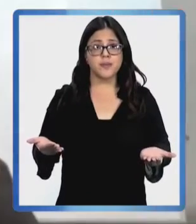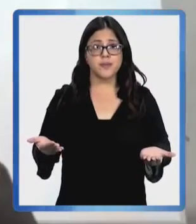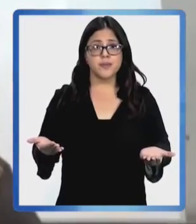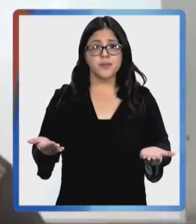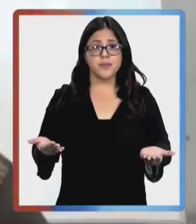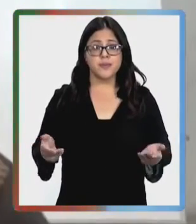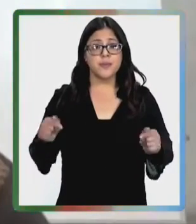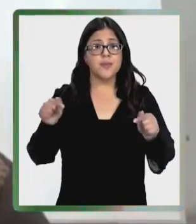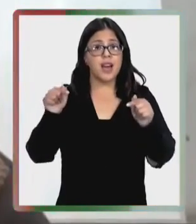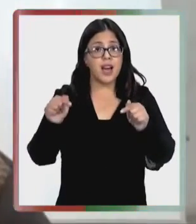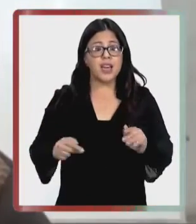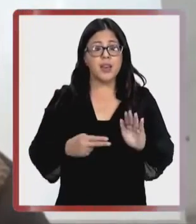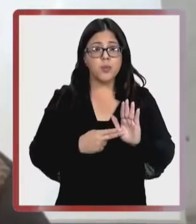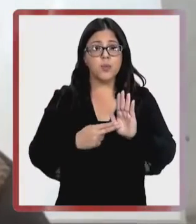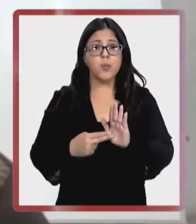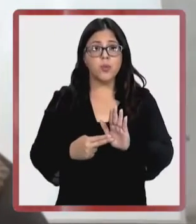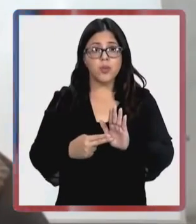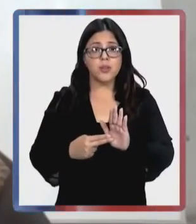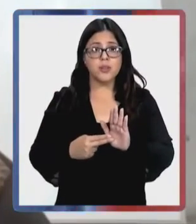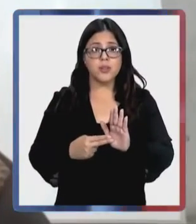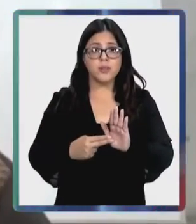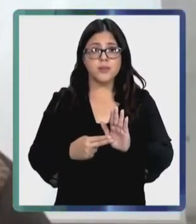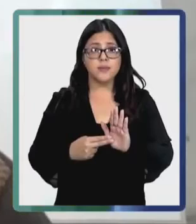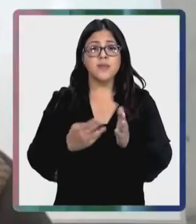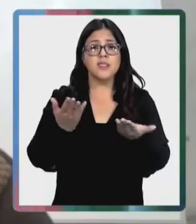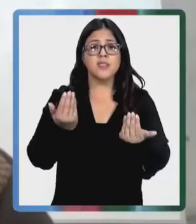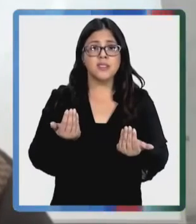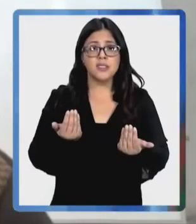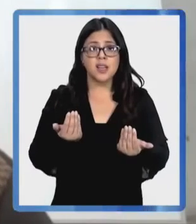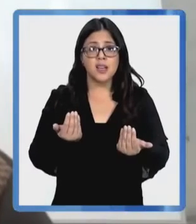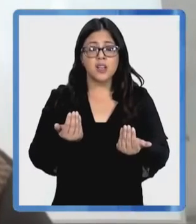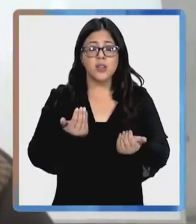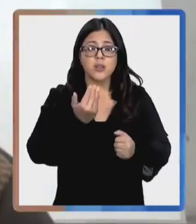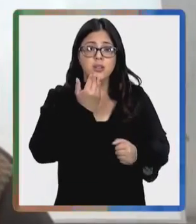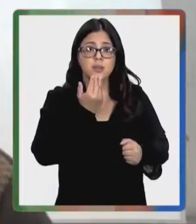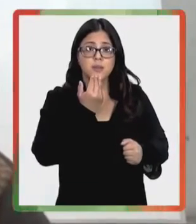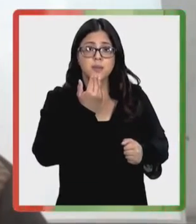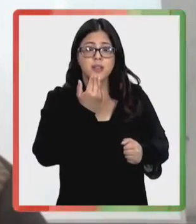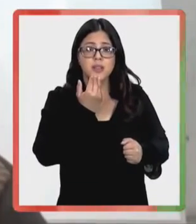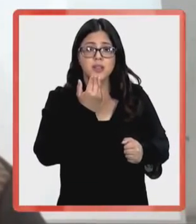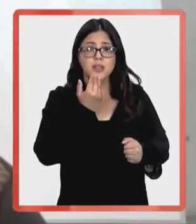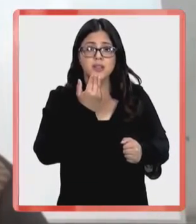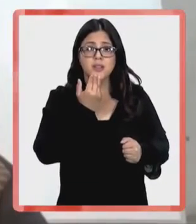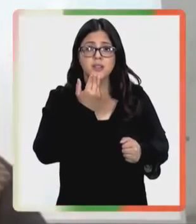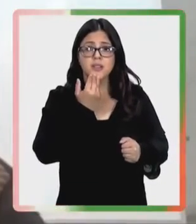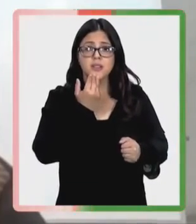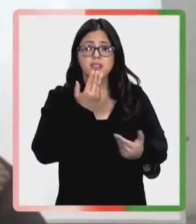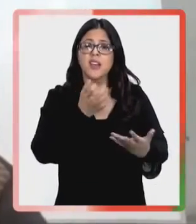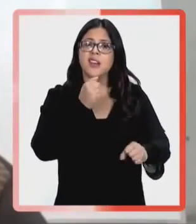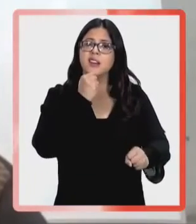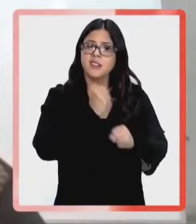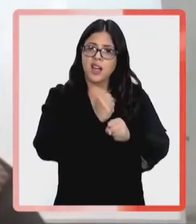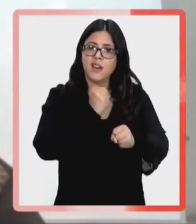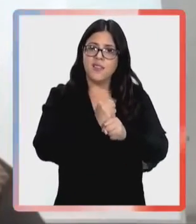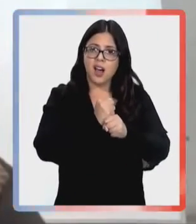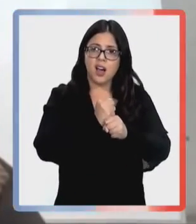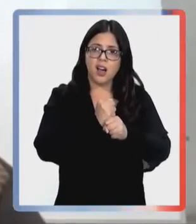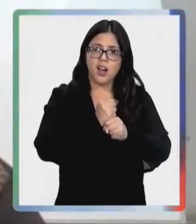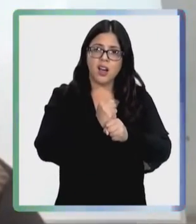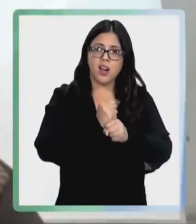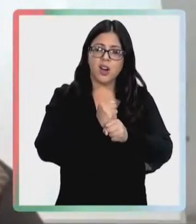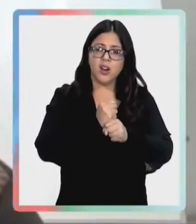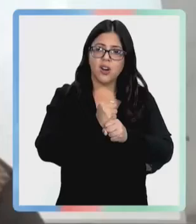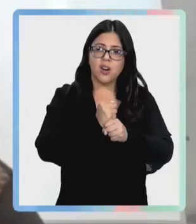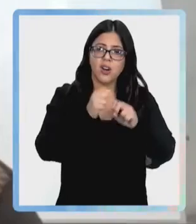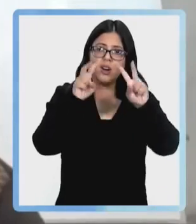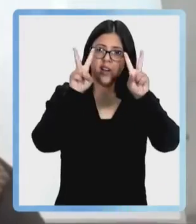tanto, estamos nosotros demostrando que es necesario también hacer intervenciones desde